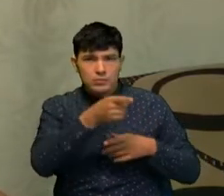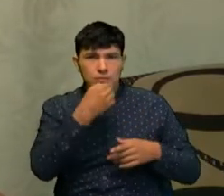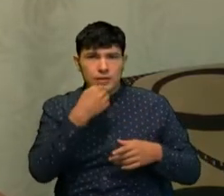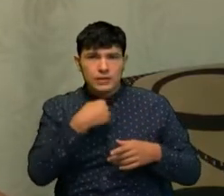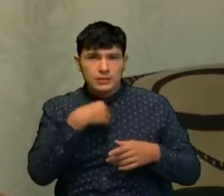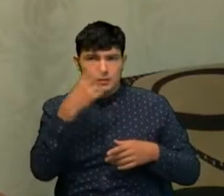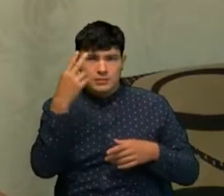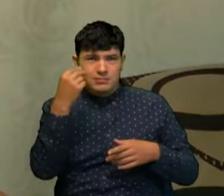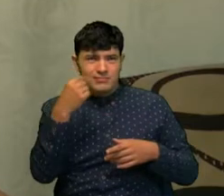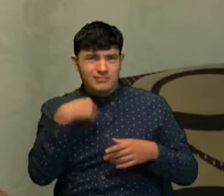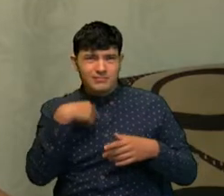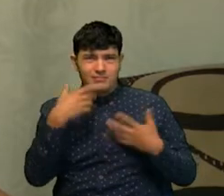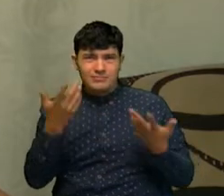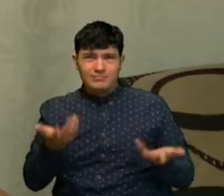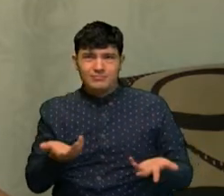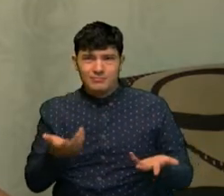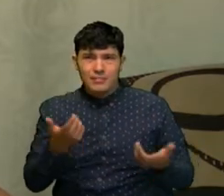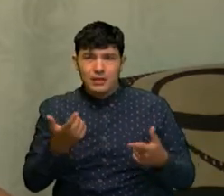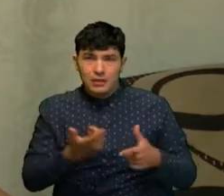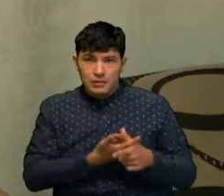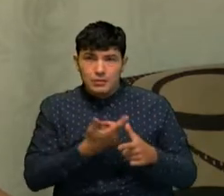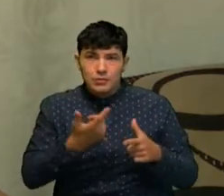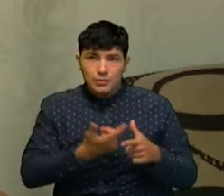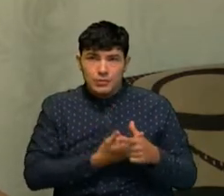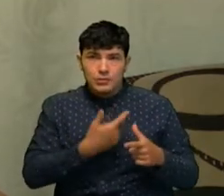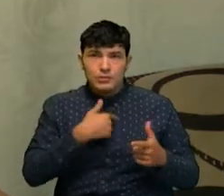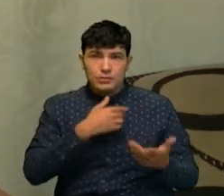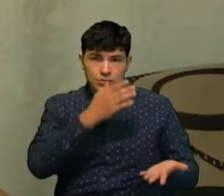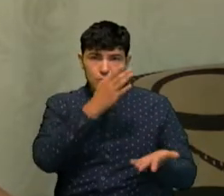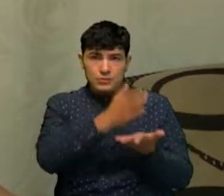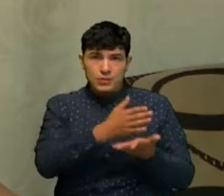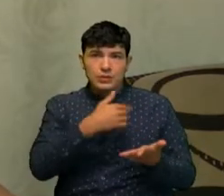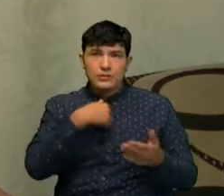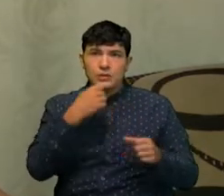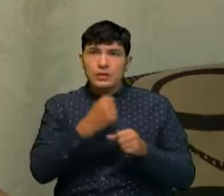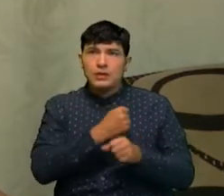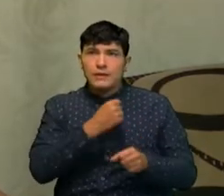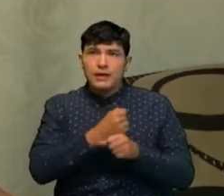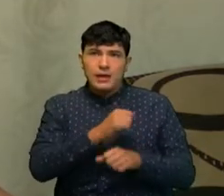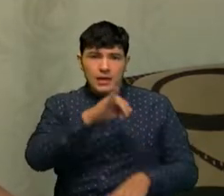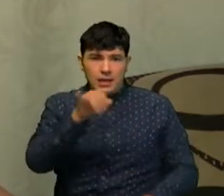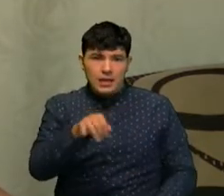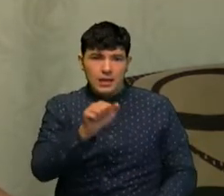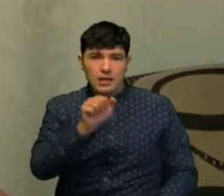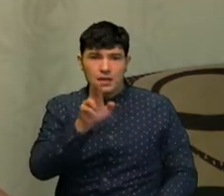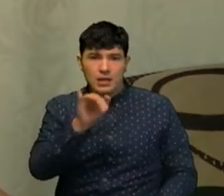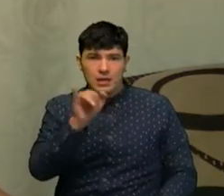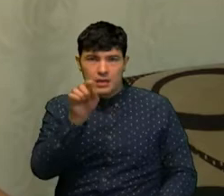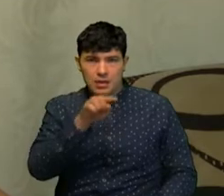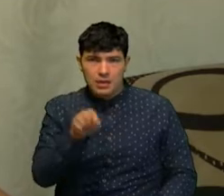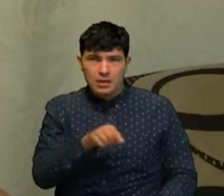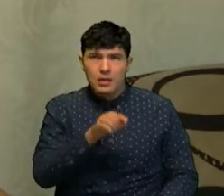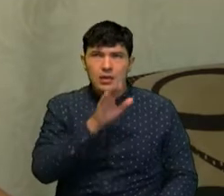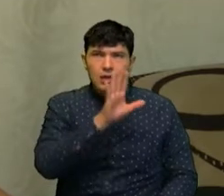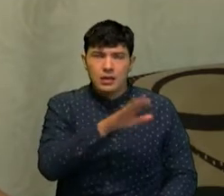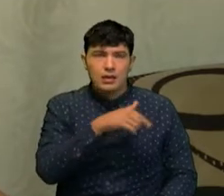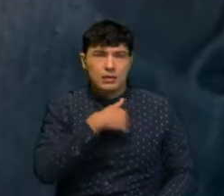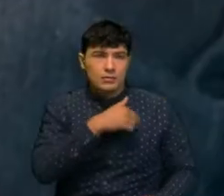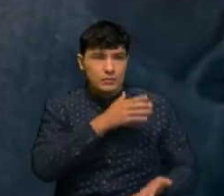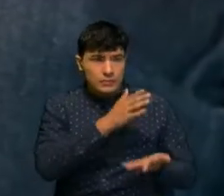no. Y yo, entonces yo fui, porque yo le trabajé a Harris también, y